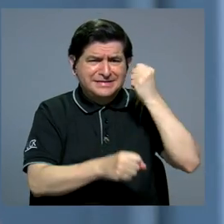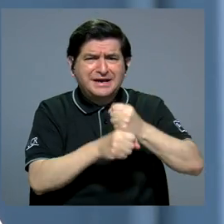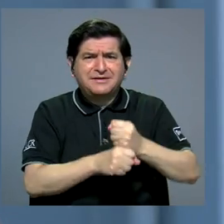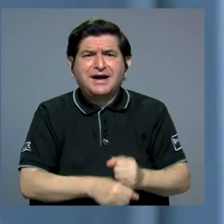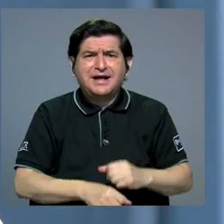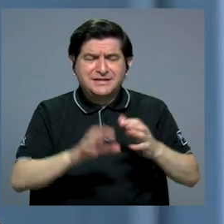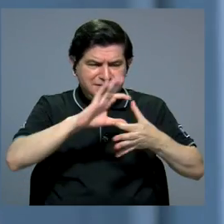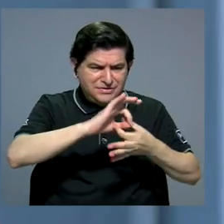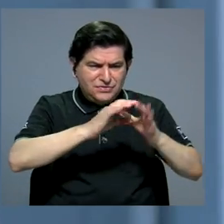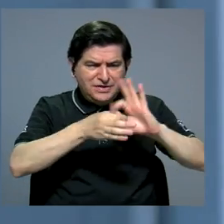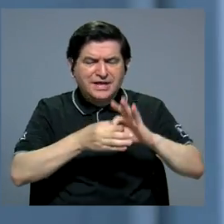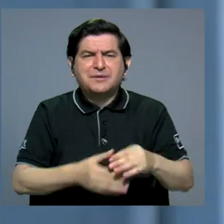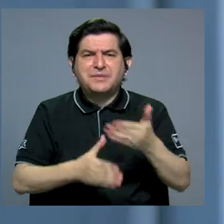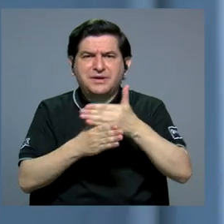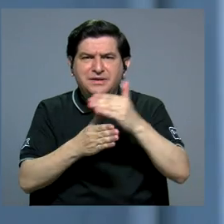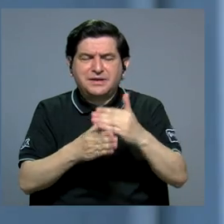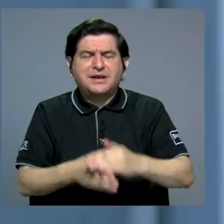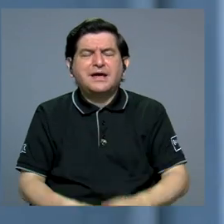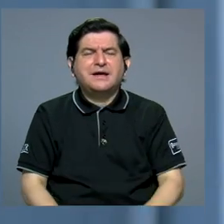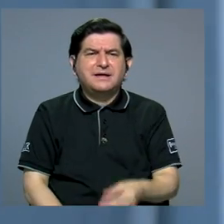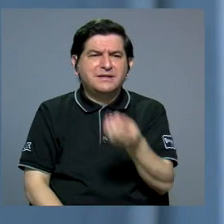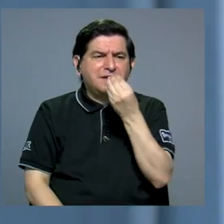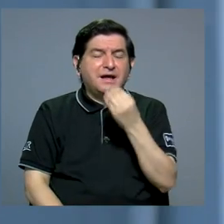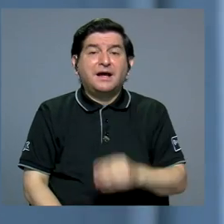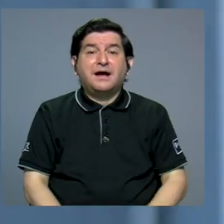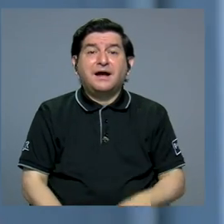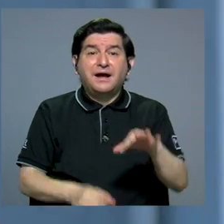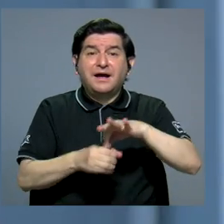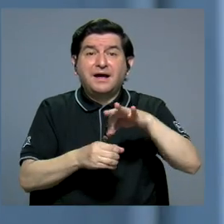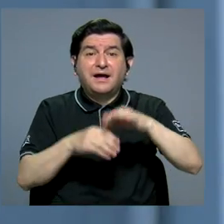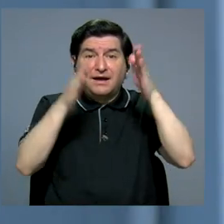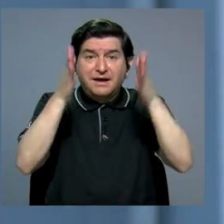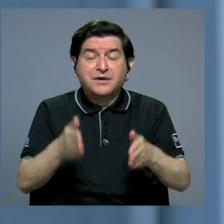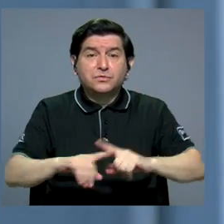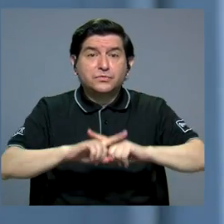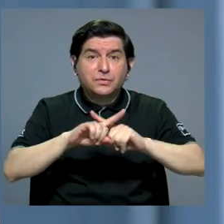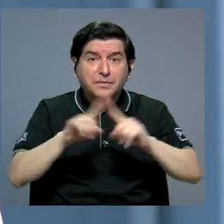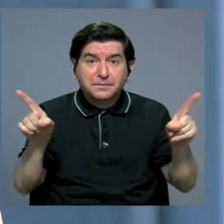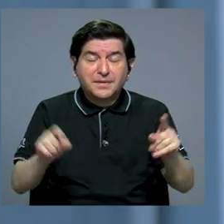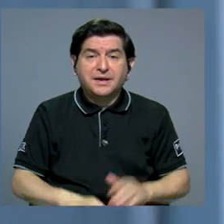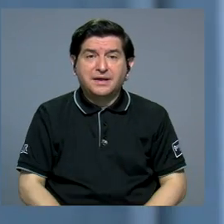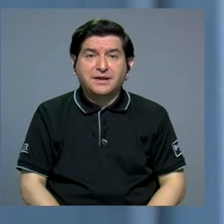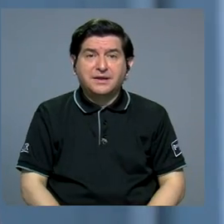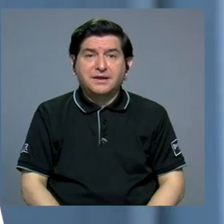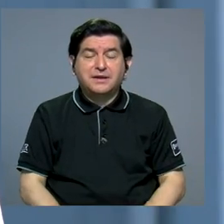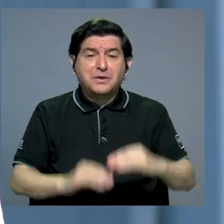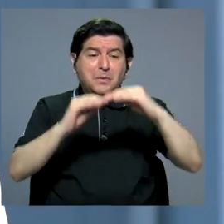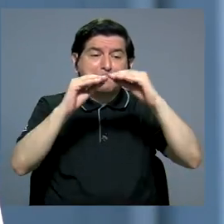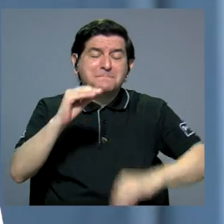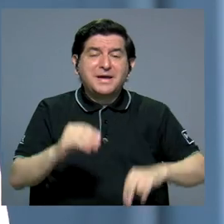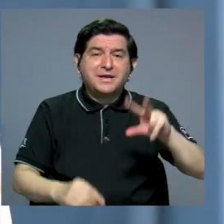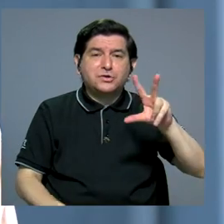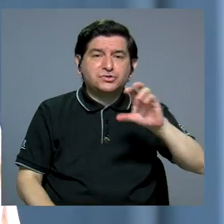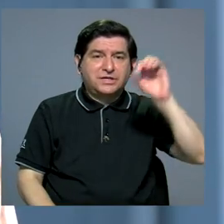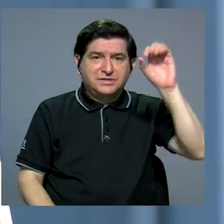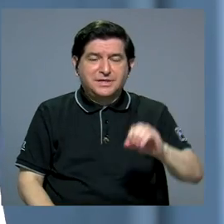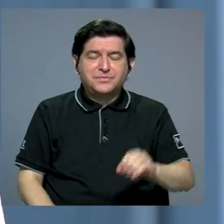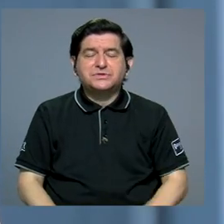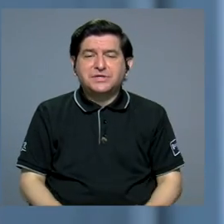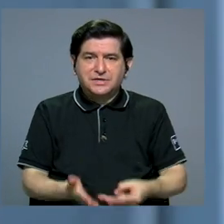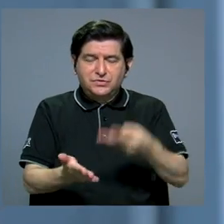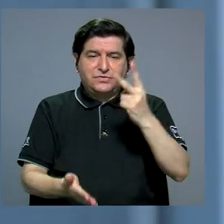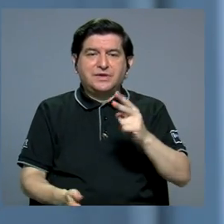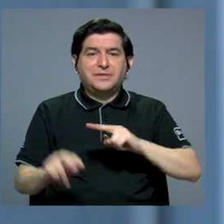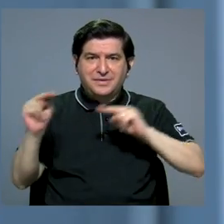trabaja en la cadena por ese suministro de alimentos es el agricultor y, sin embargo, se lleva menos del 30% del